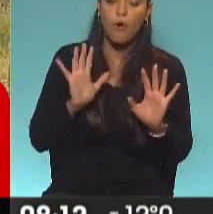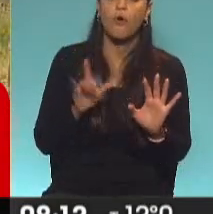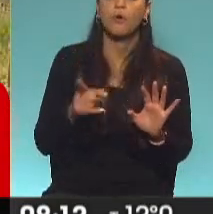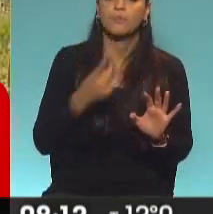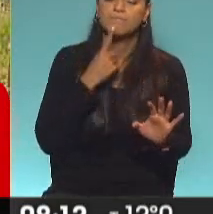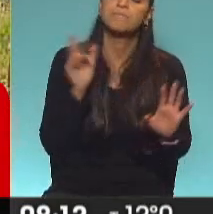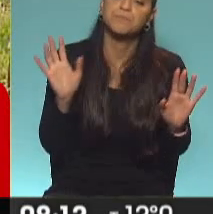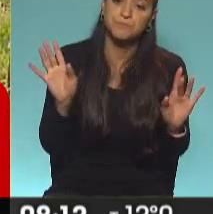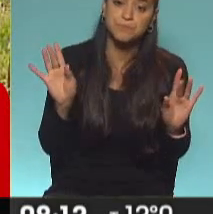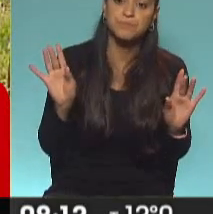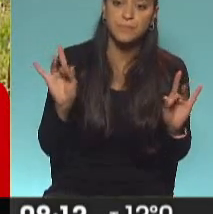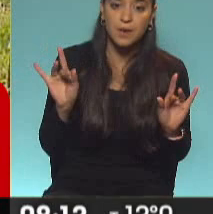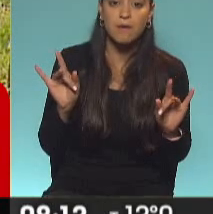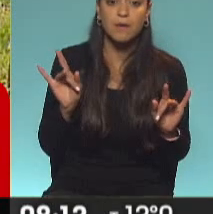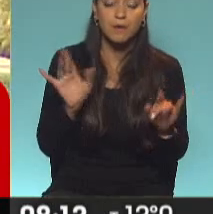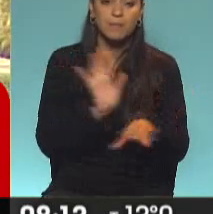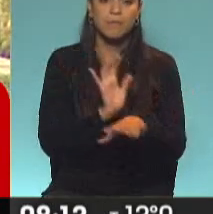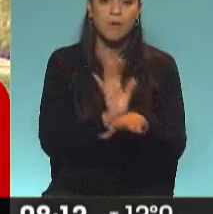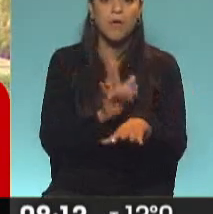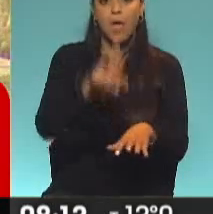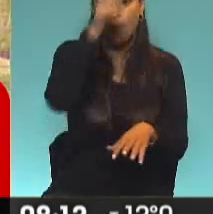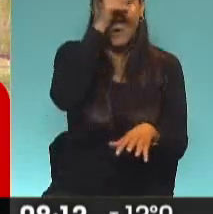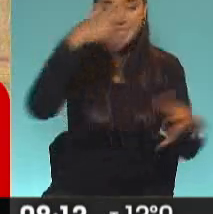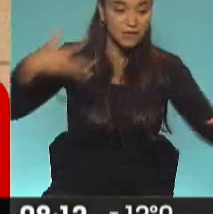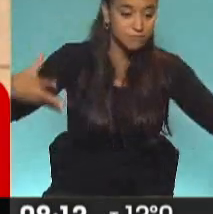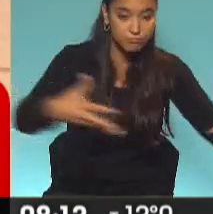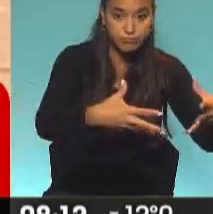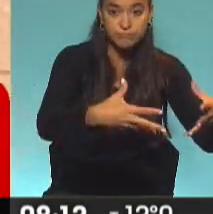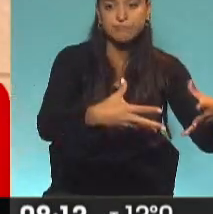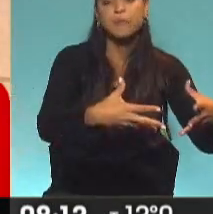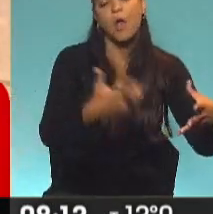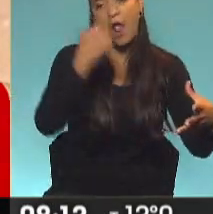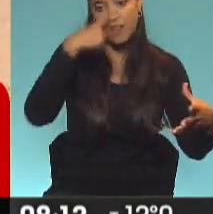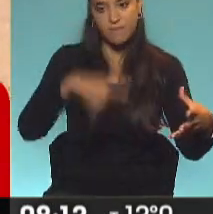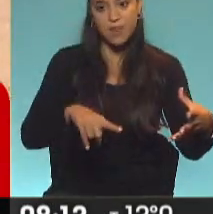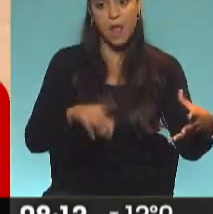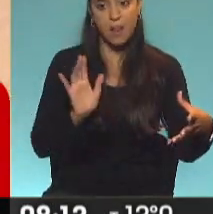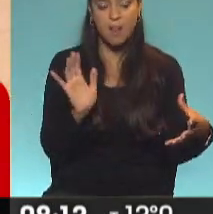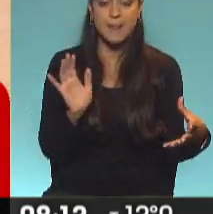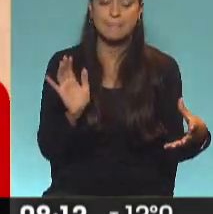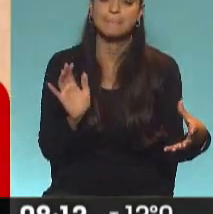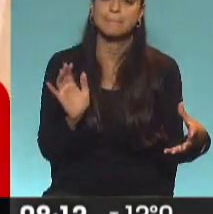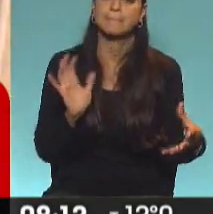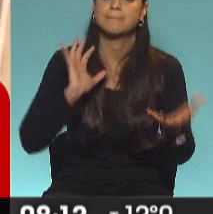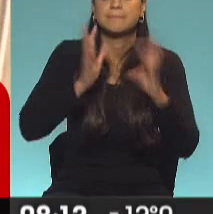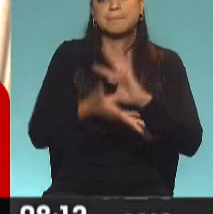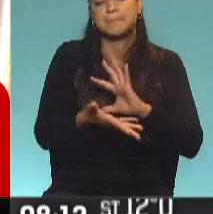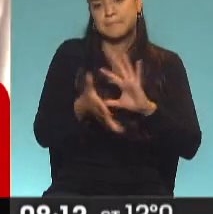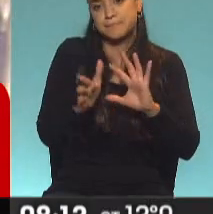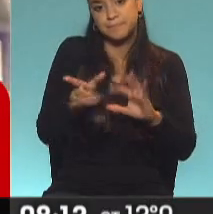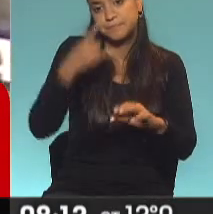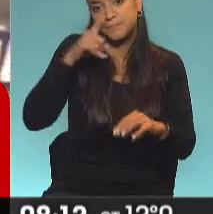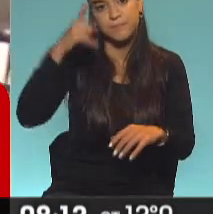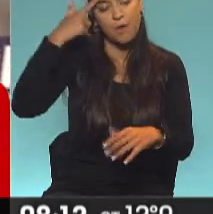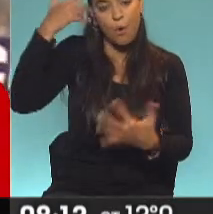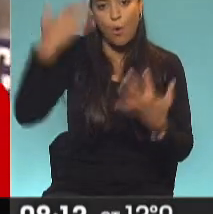le costaba reunir esta serie de efectivos. Bueno, finalmente, ante la postura final de la